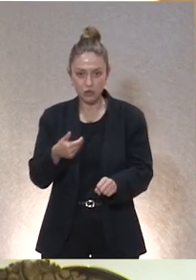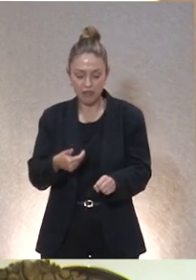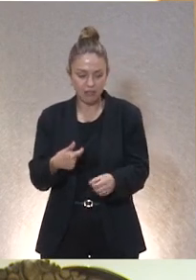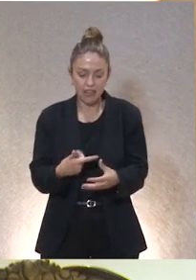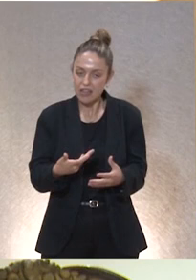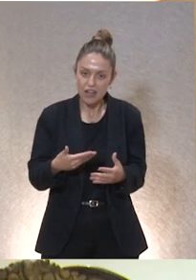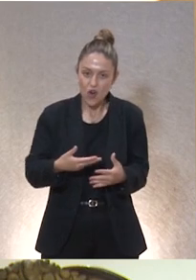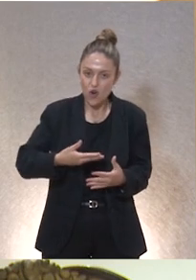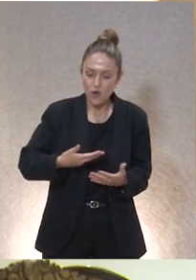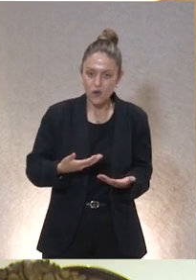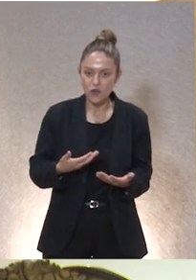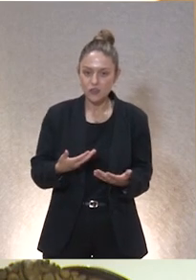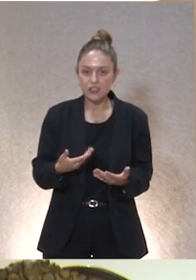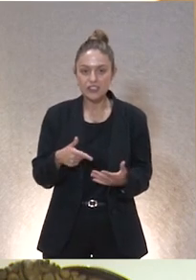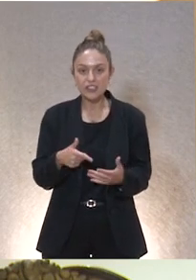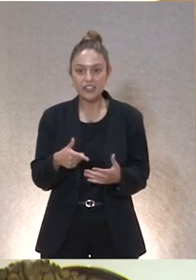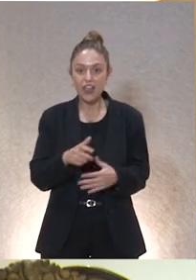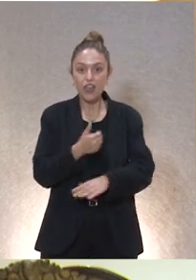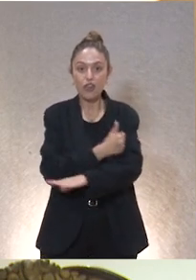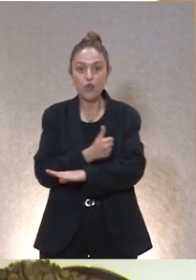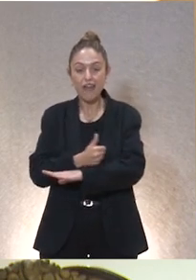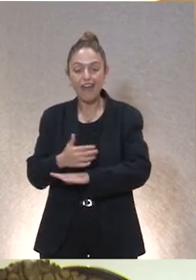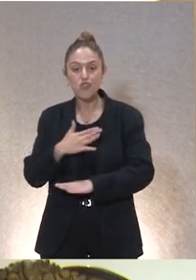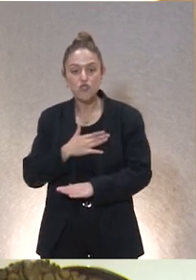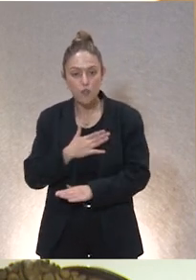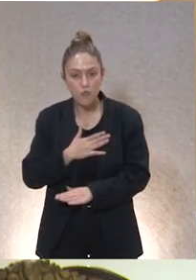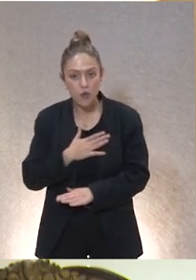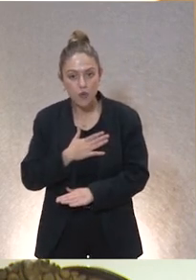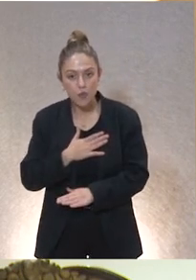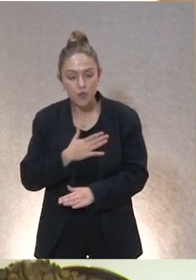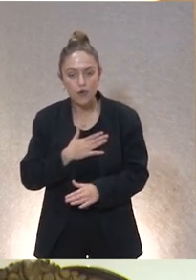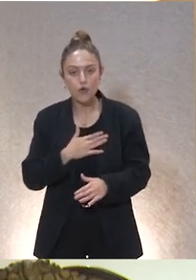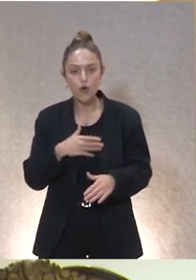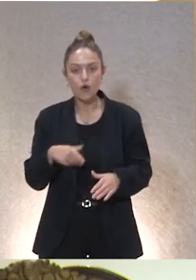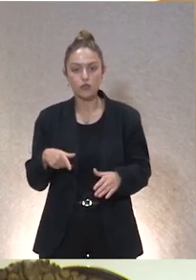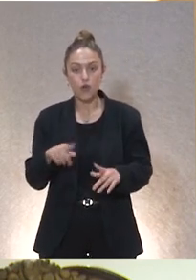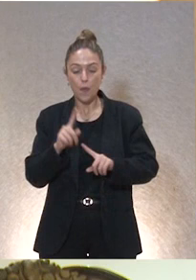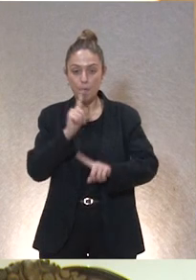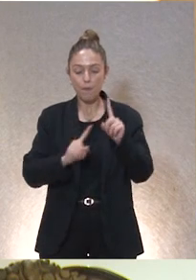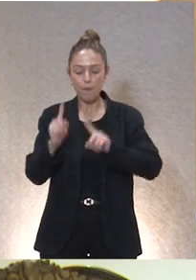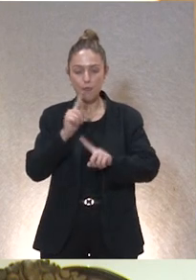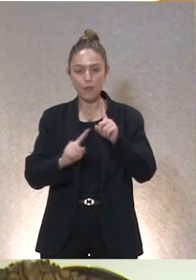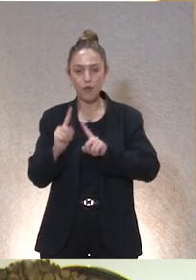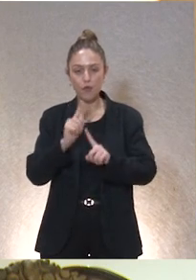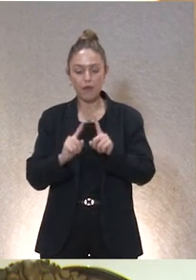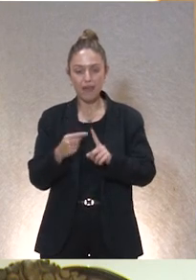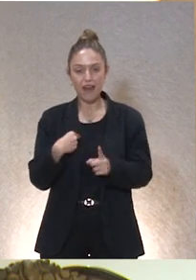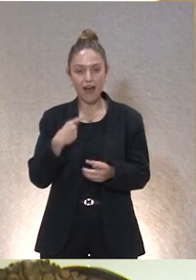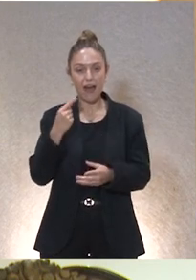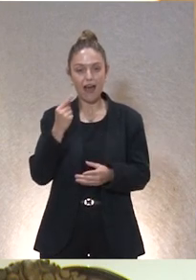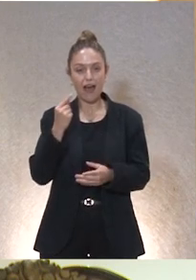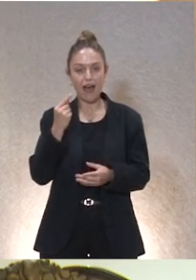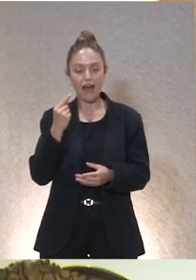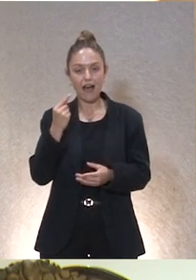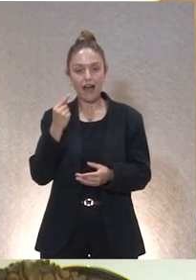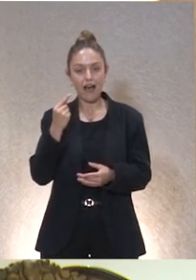esencial Sin descartar que los propios ciudadanos a los que les ha interesado poco este problema de la credibilidad se